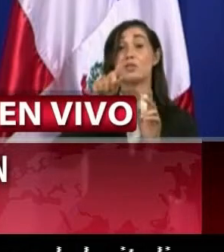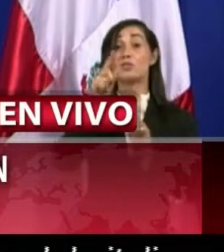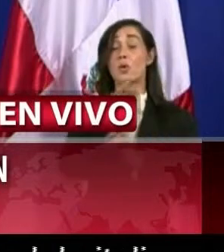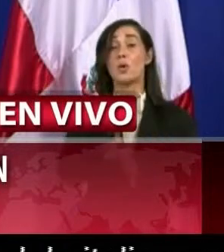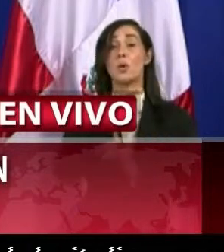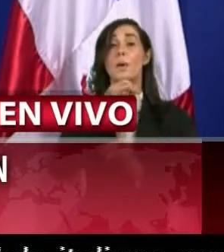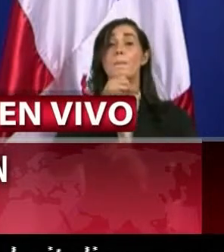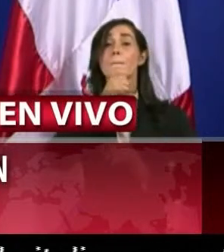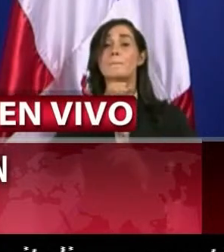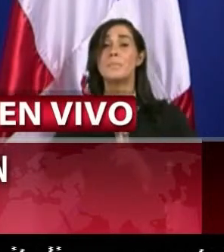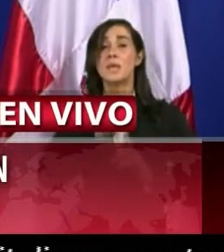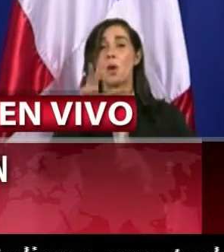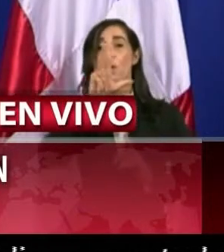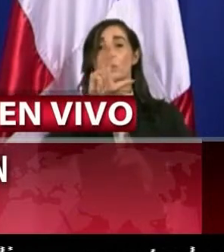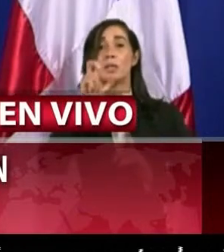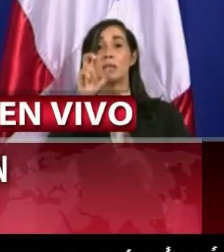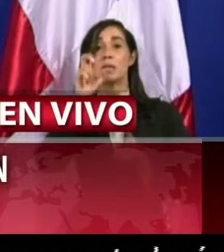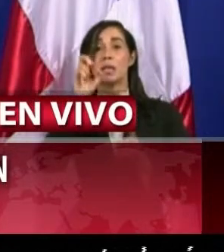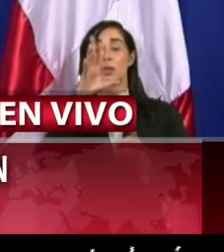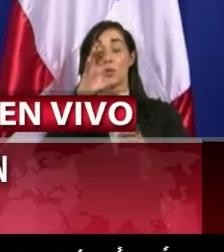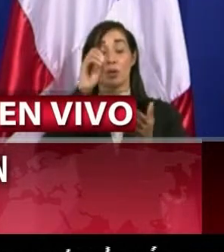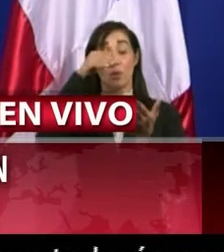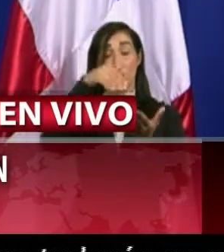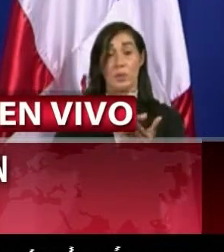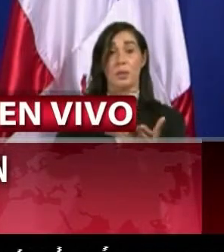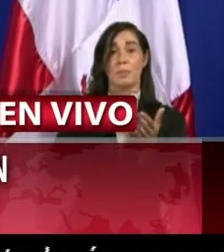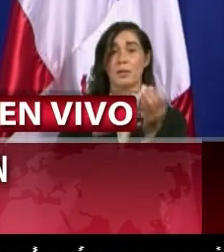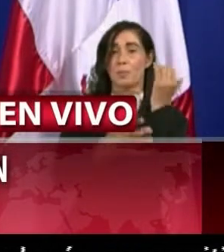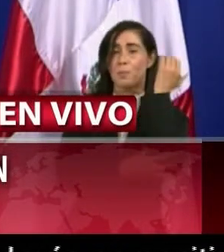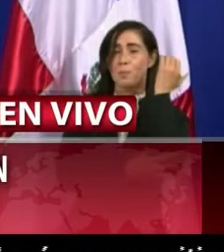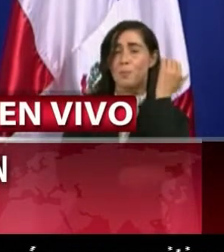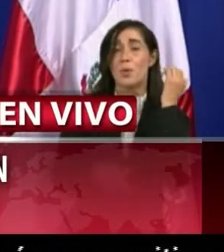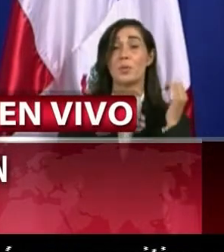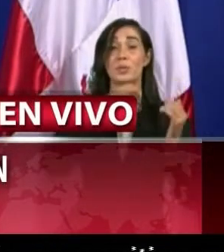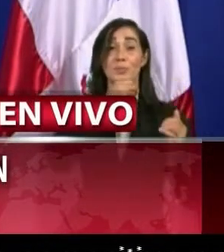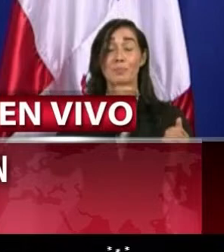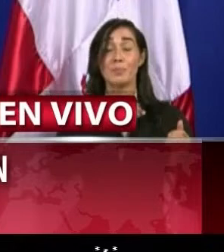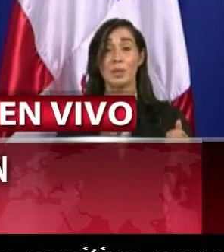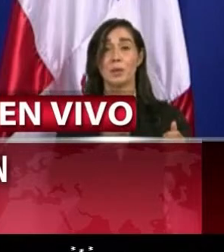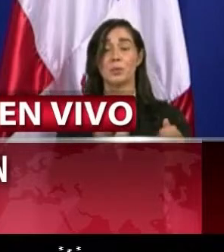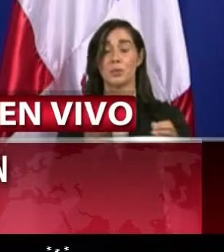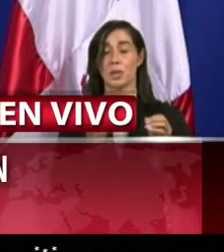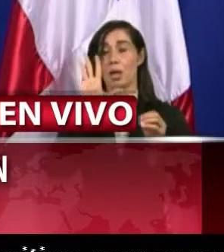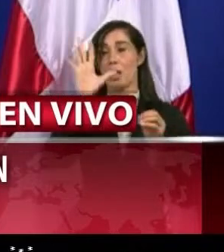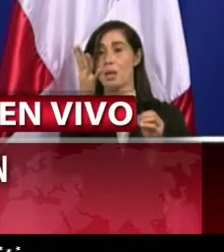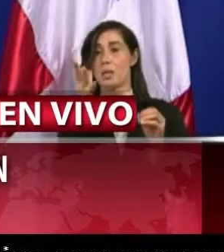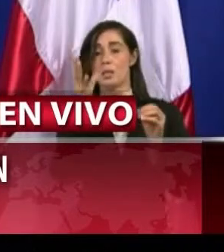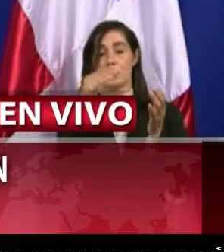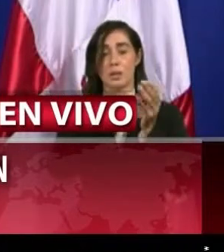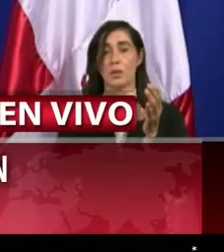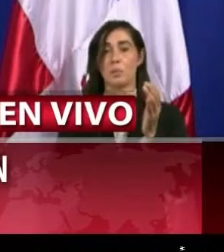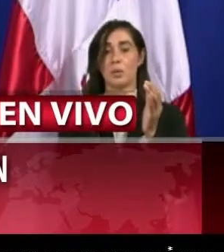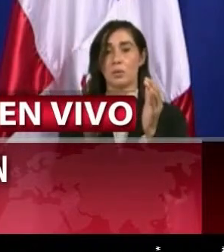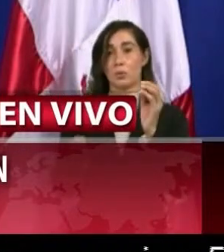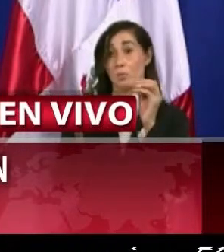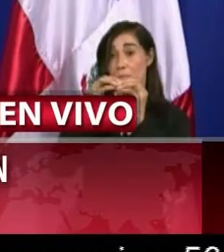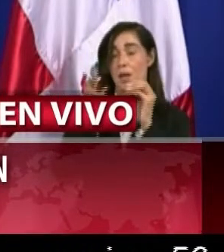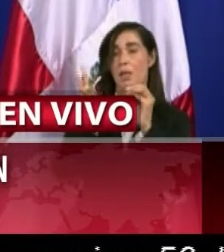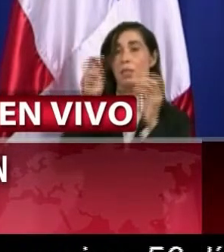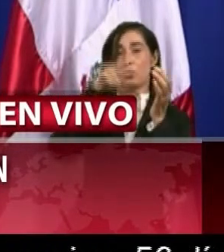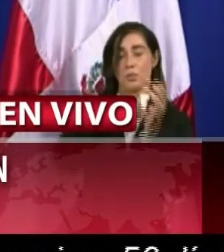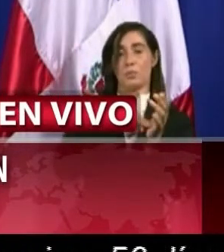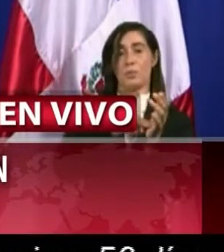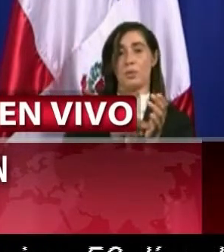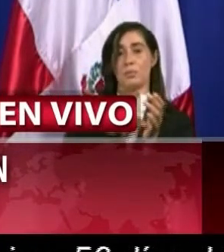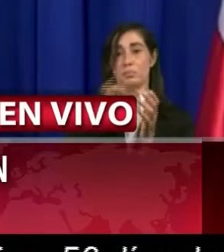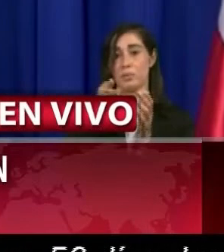adultos mayores que están en pobreza extrema o situación de vulnerabilidad y que son jefes del